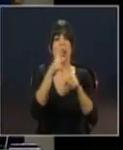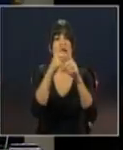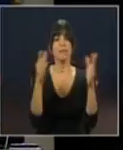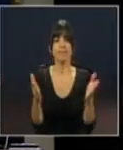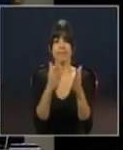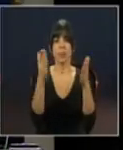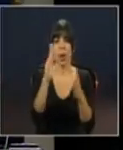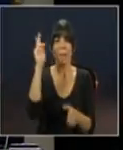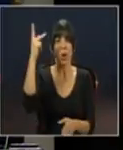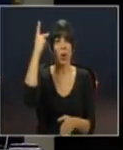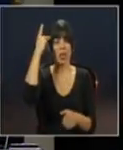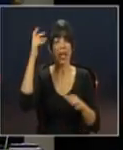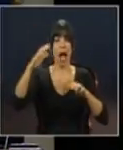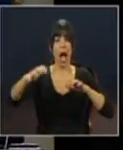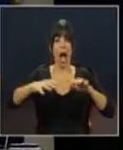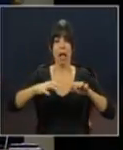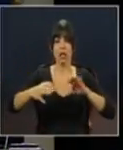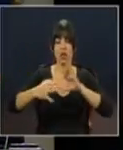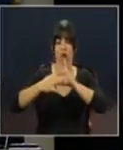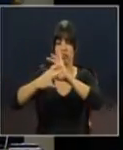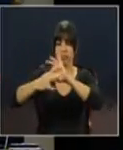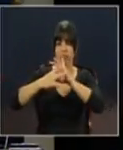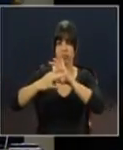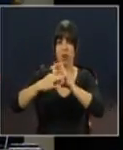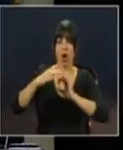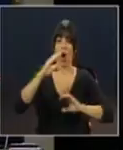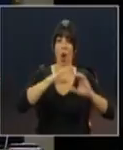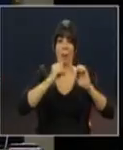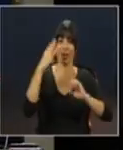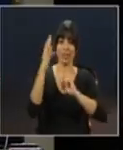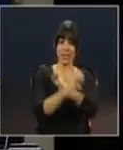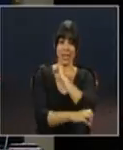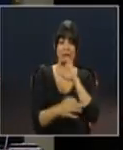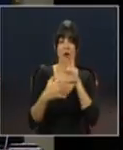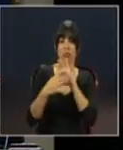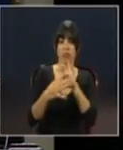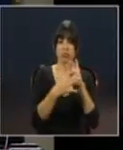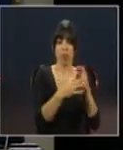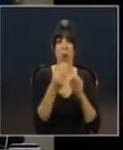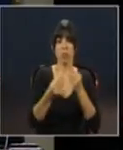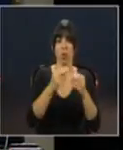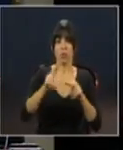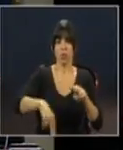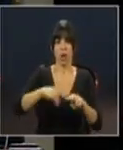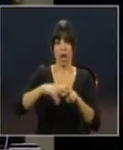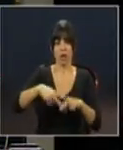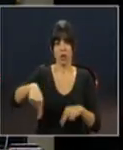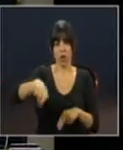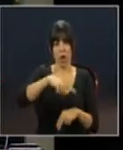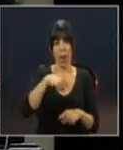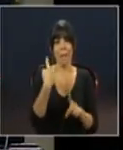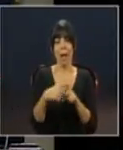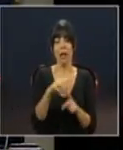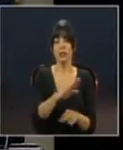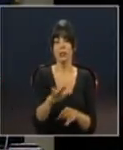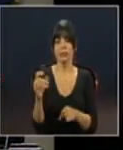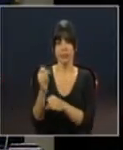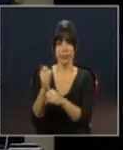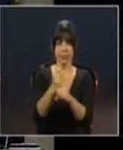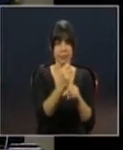política, la acción y la vinculación del comercio exterior con los ecosistemas productivos nacionales y su